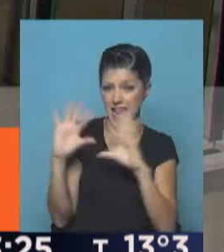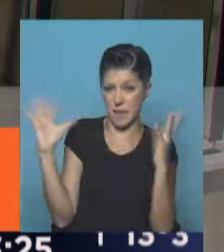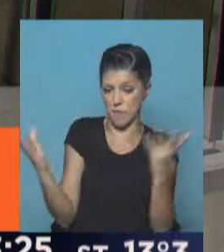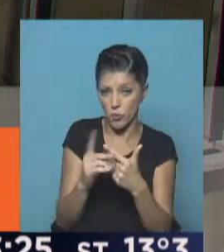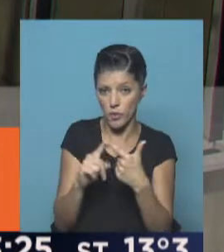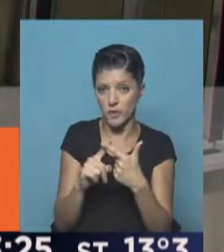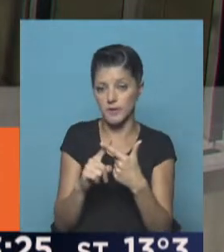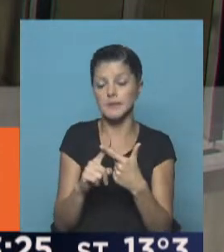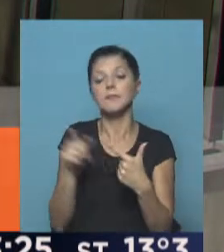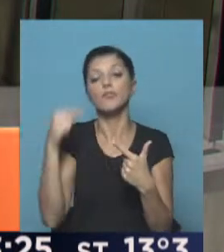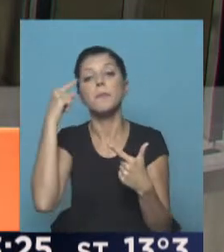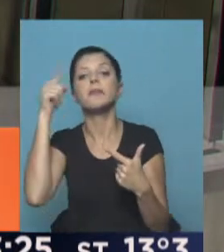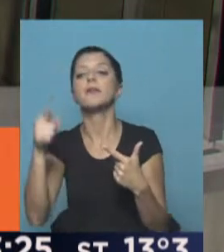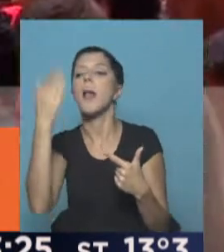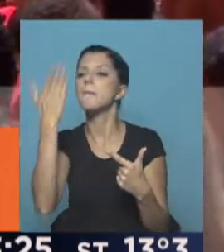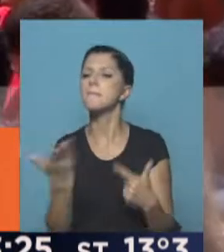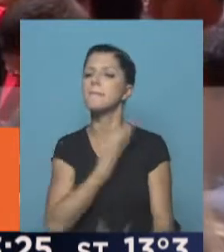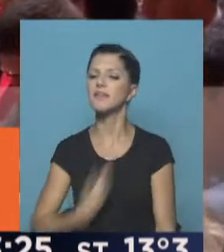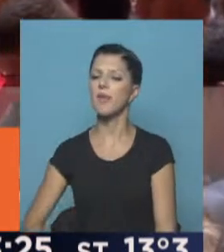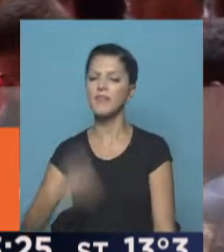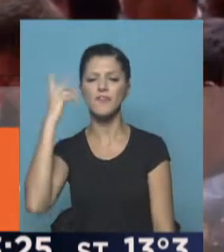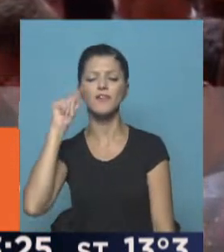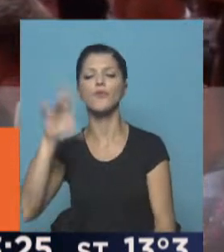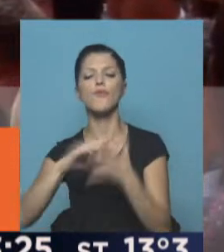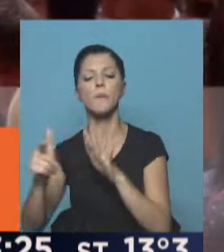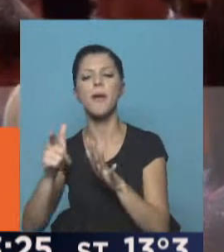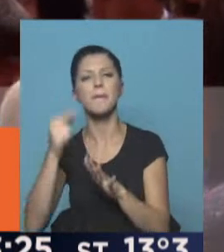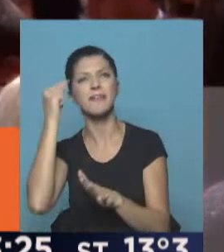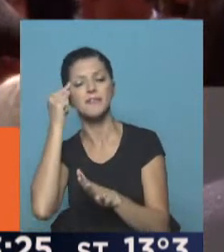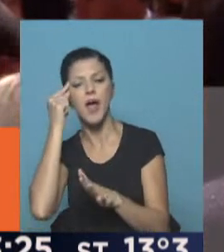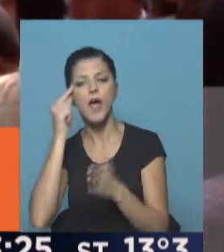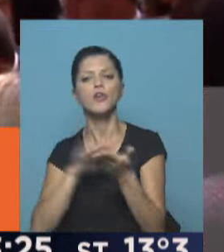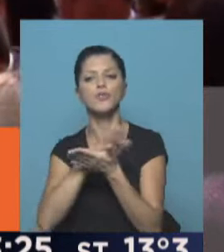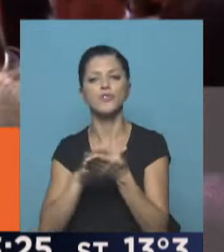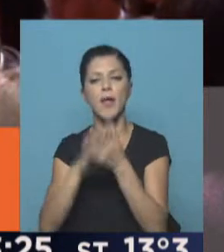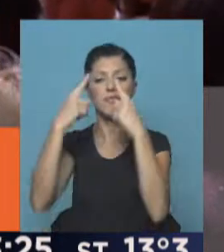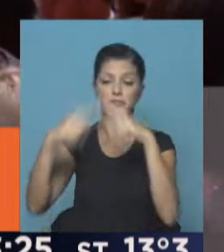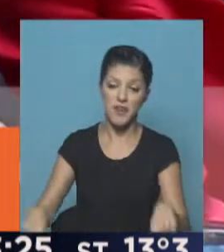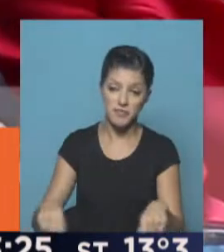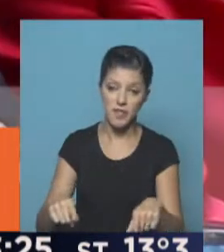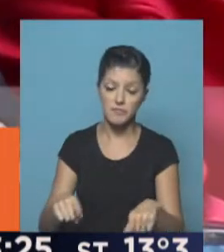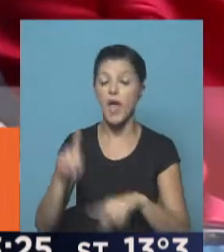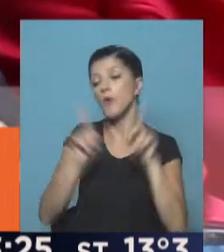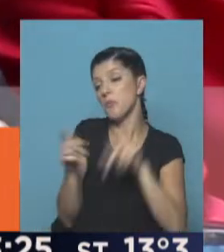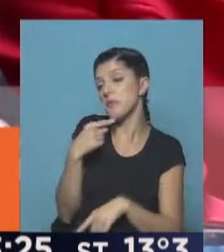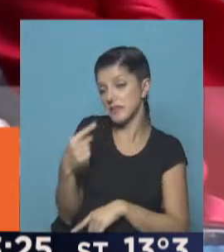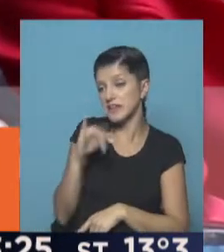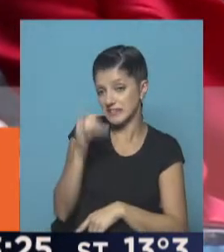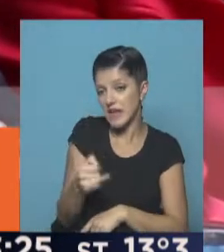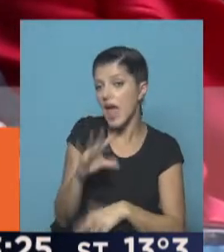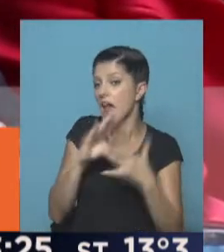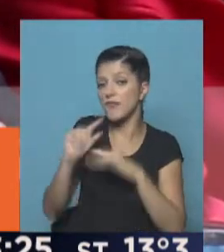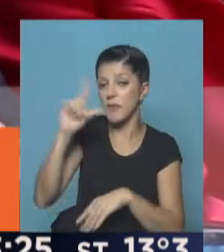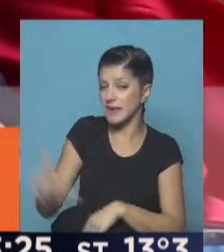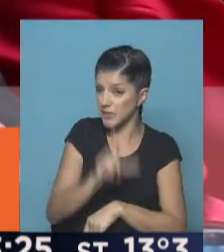de Macron es una respuesta diferente. Yo creo que es una respuesta diferente por la profundidad. Alguno me podrá decir, bueno, es el mismo modelo neoliberal de siempre. No, no